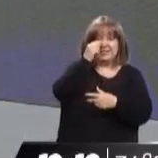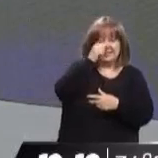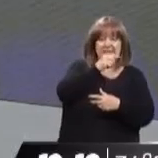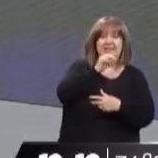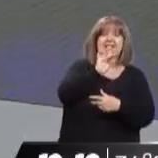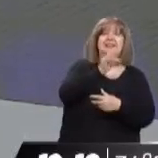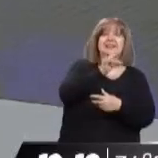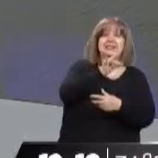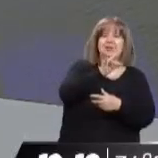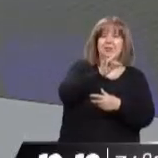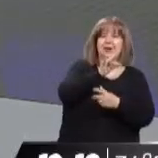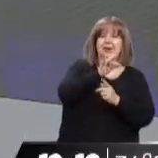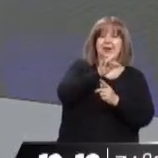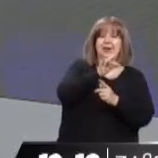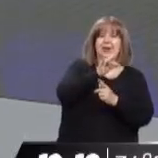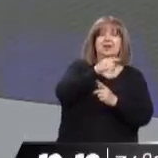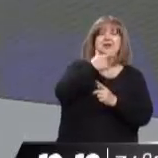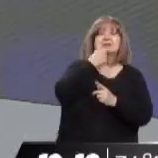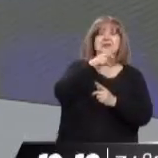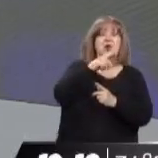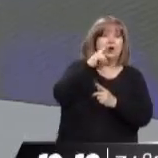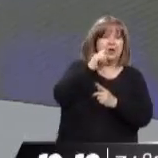un femicidio, el femicidio de Sonia